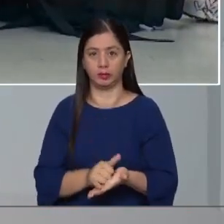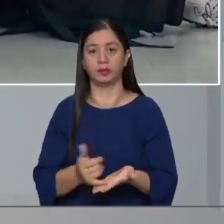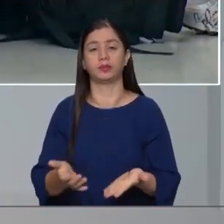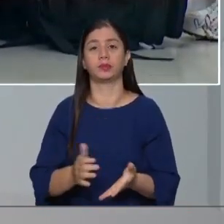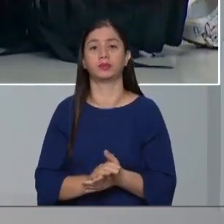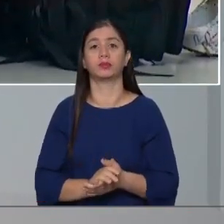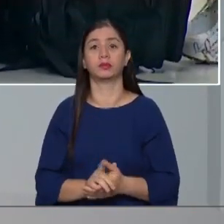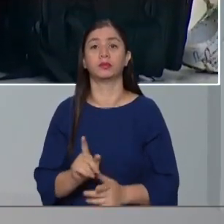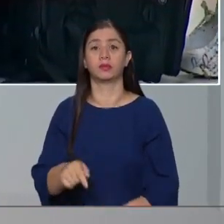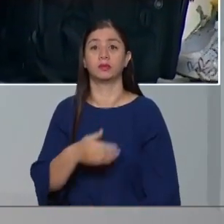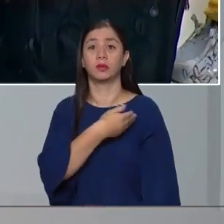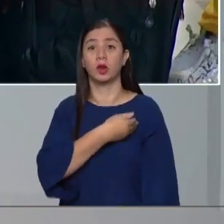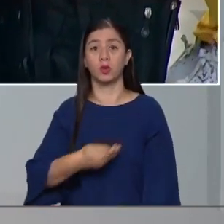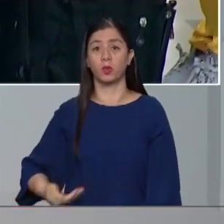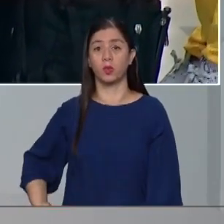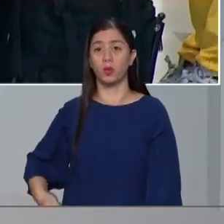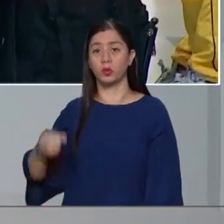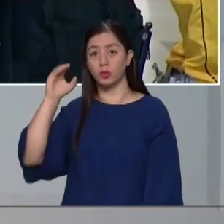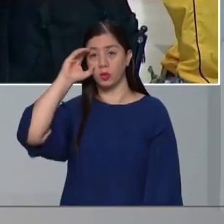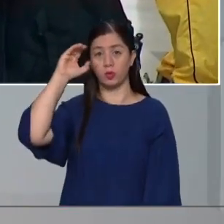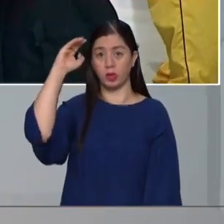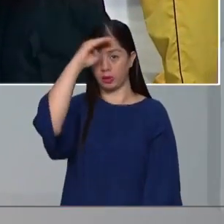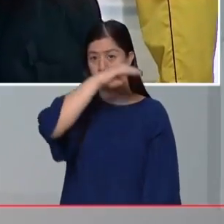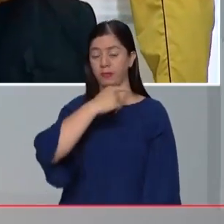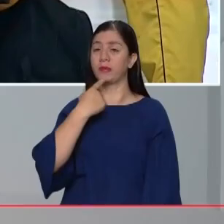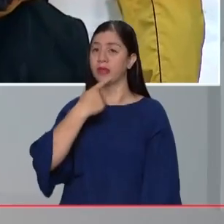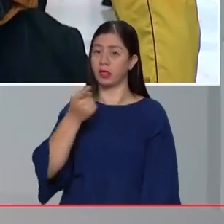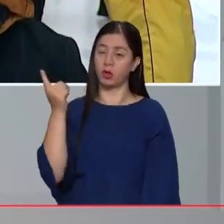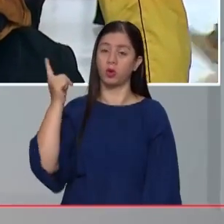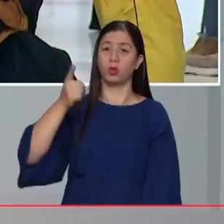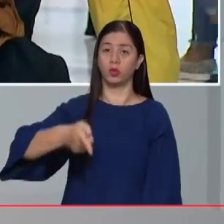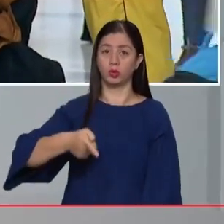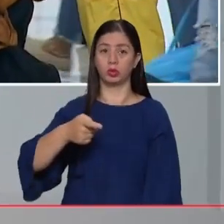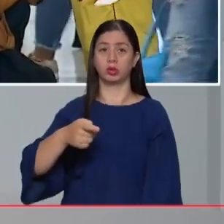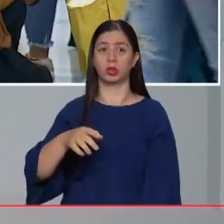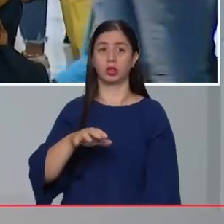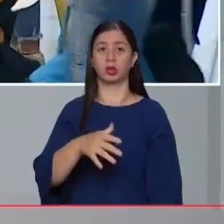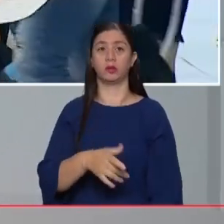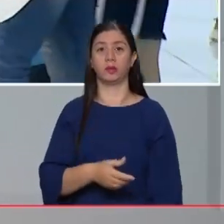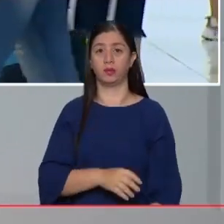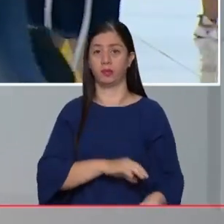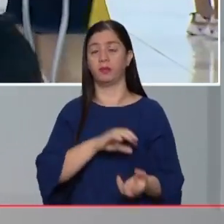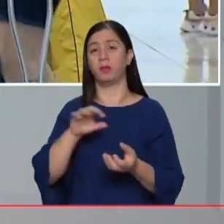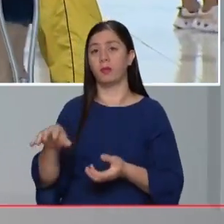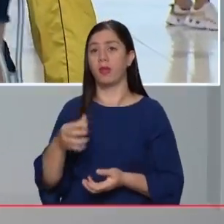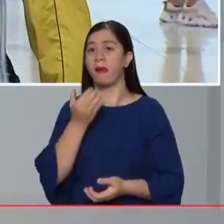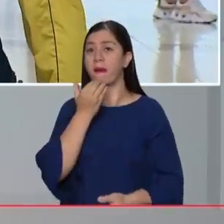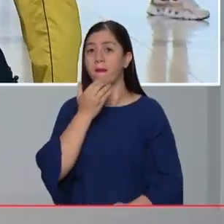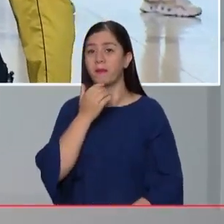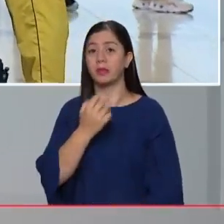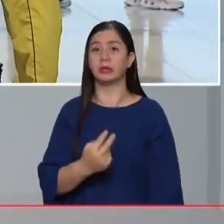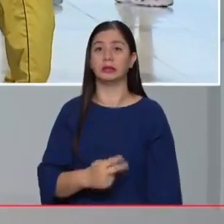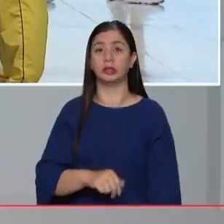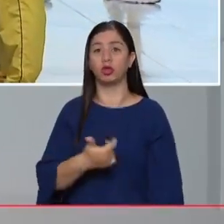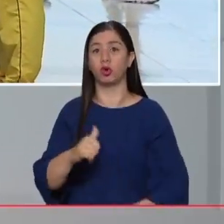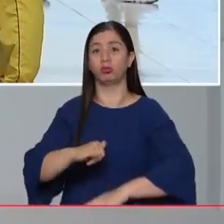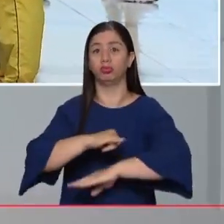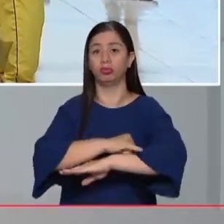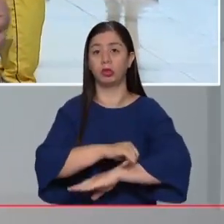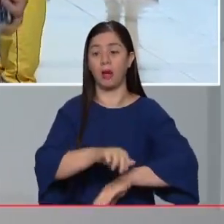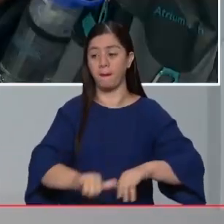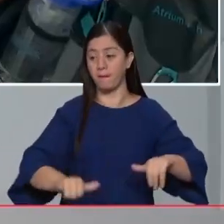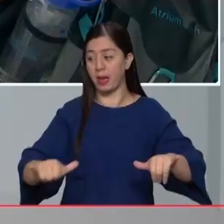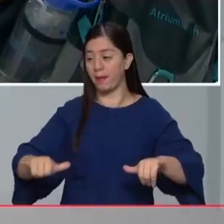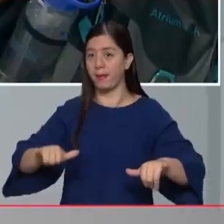el presidente Gustavo Petro, Gigi, pues dio la orden precisamente a la Fuerza Aérea de trasladar a las personas que se encuentran varadas en diferentes puntos.